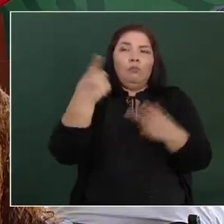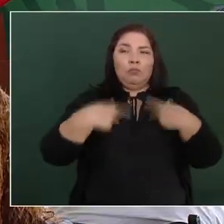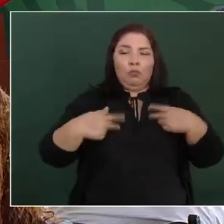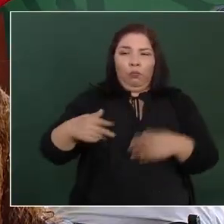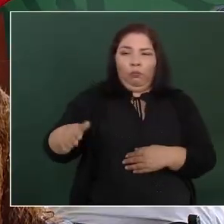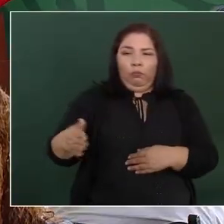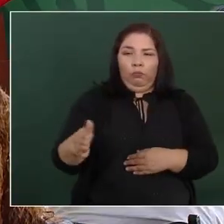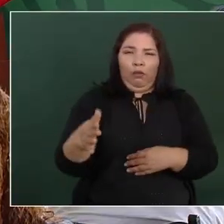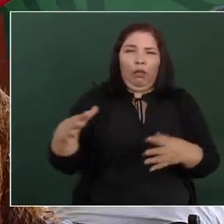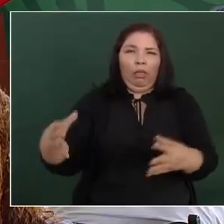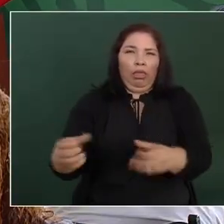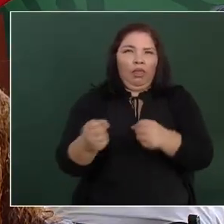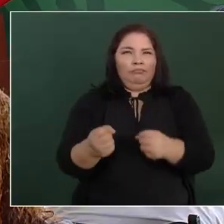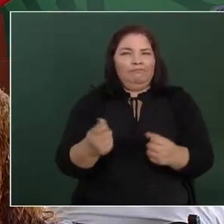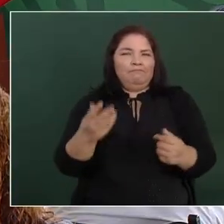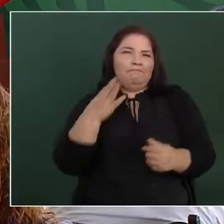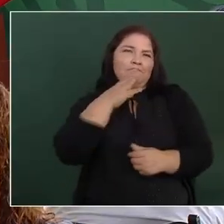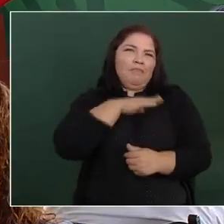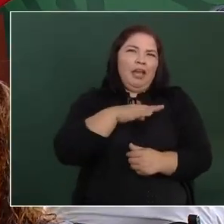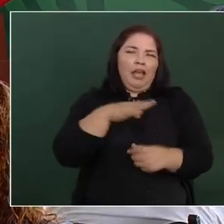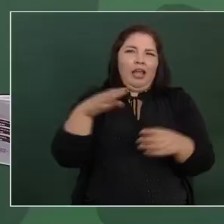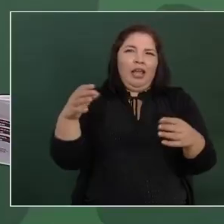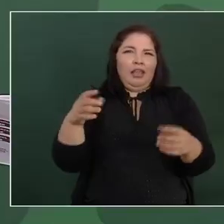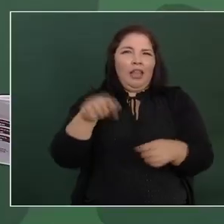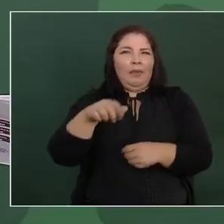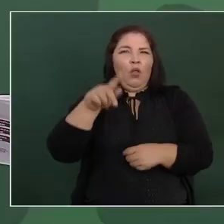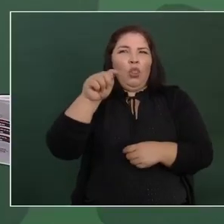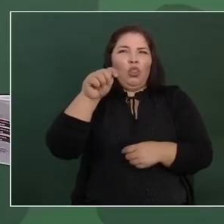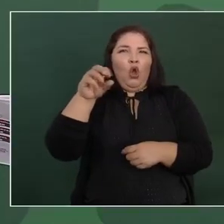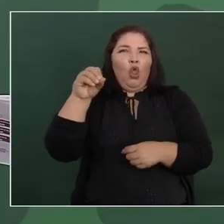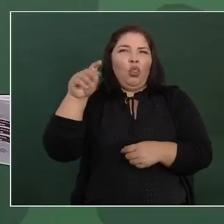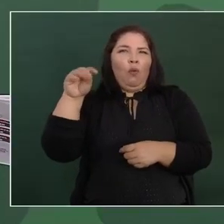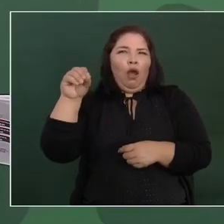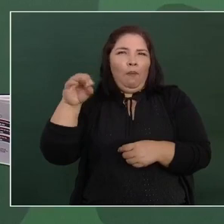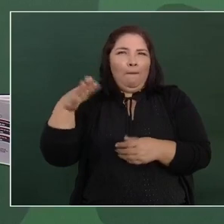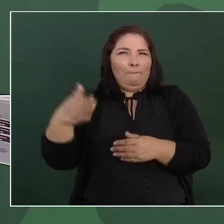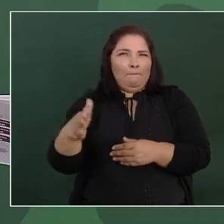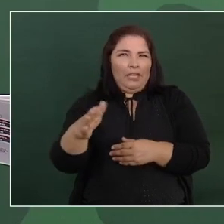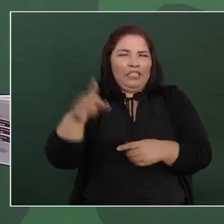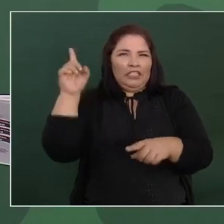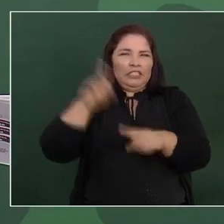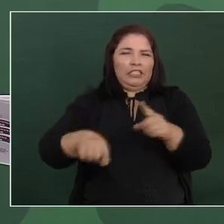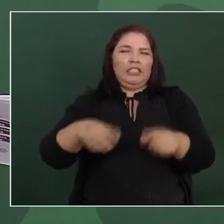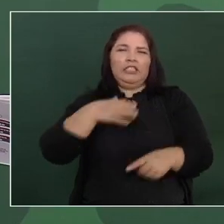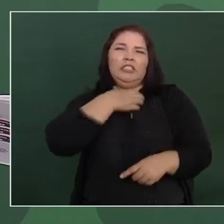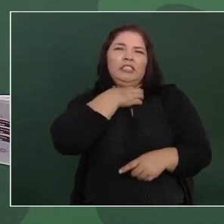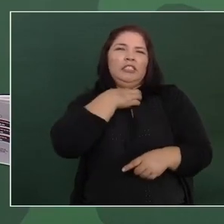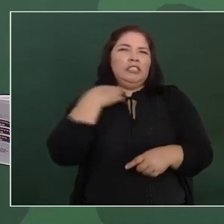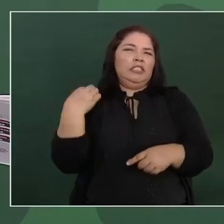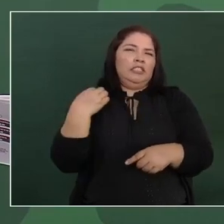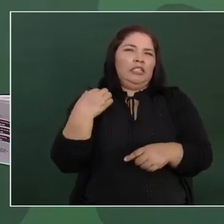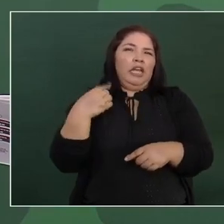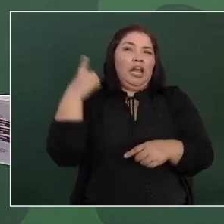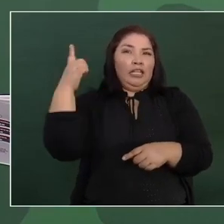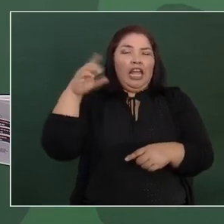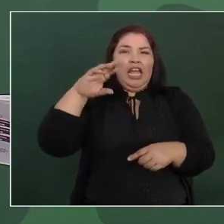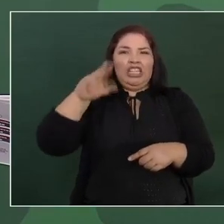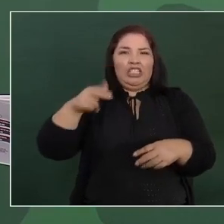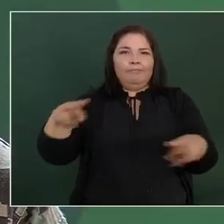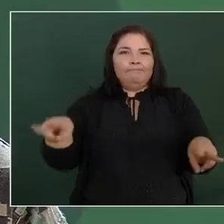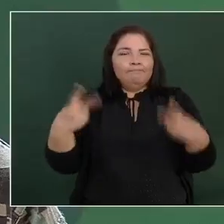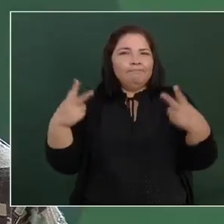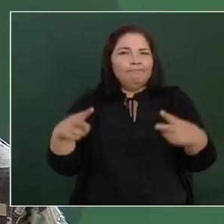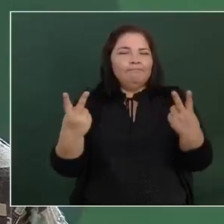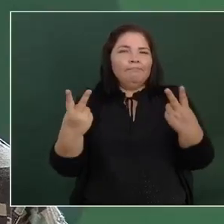el Alto Golfo, pescaban la totoaba, le quitaban el buche, que era muy cotizado en China,